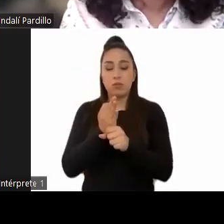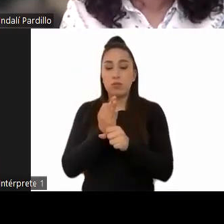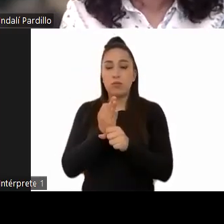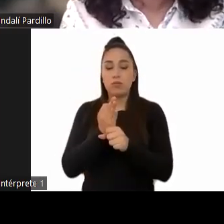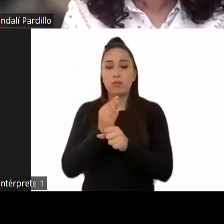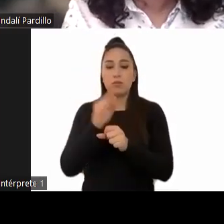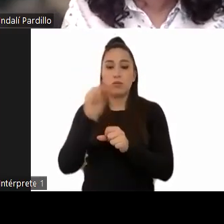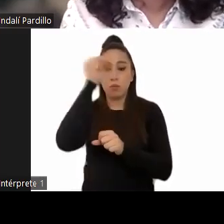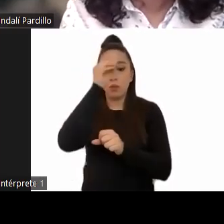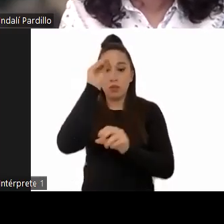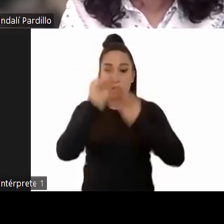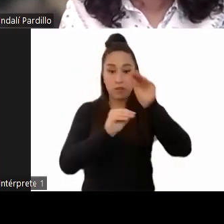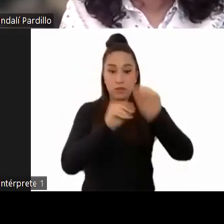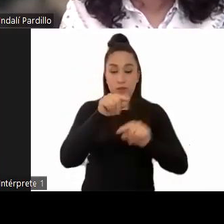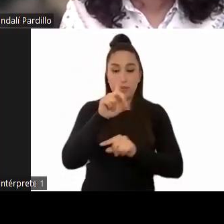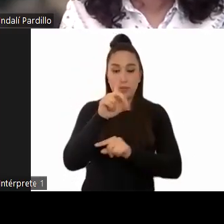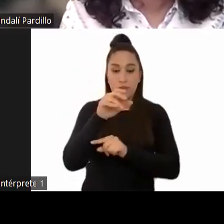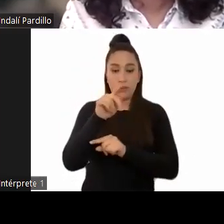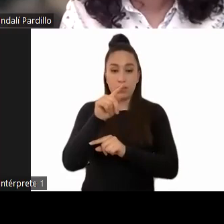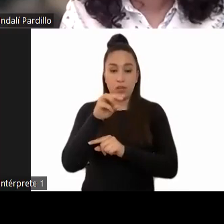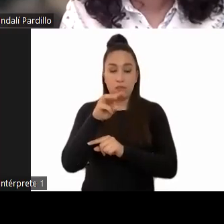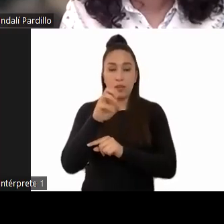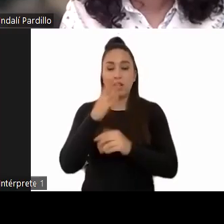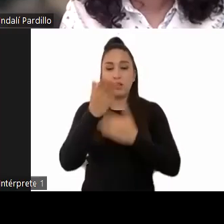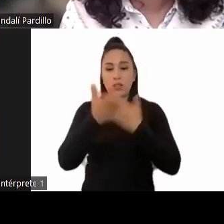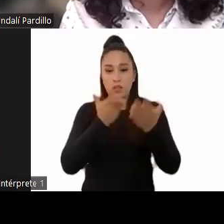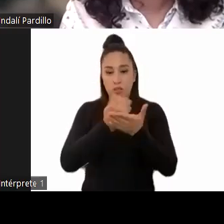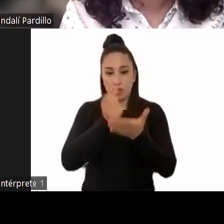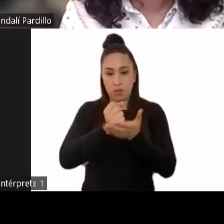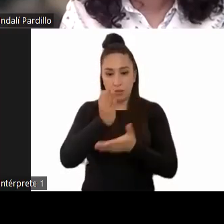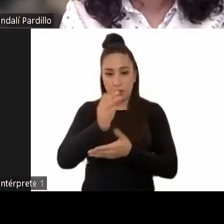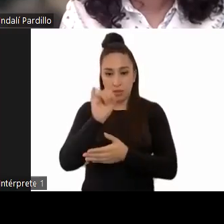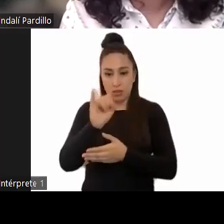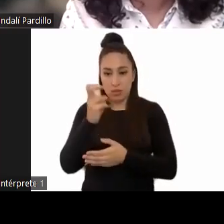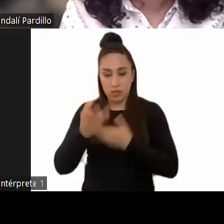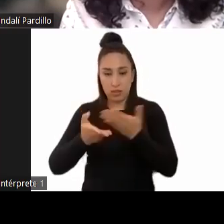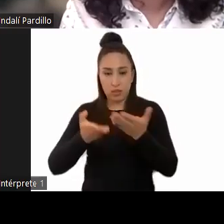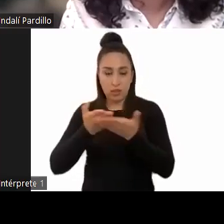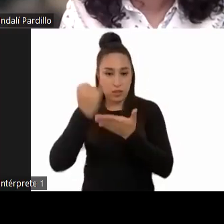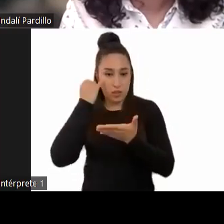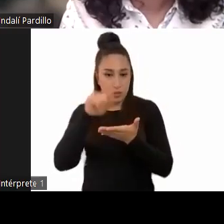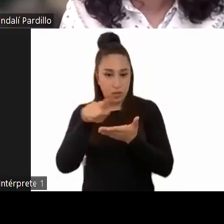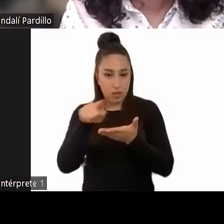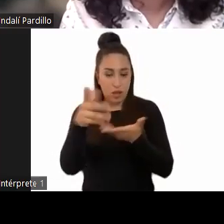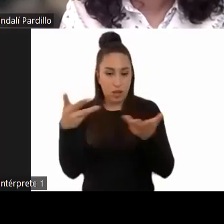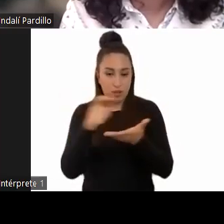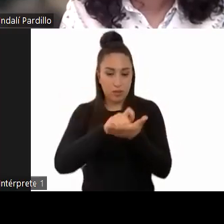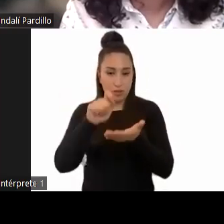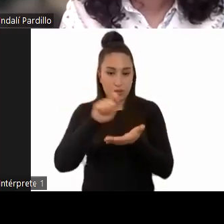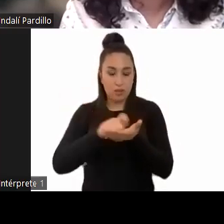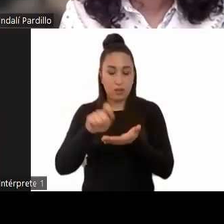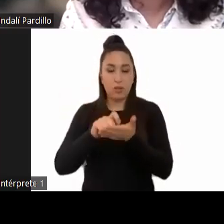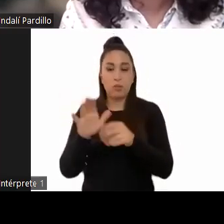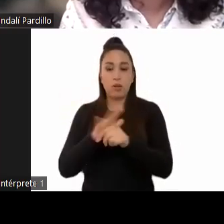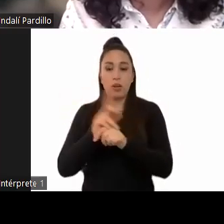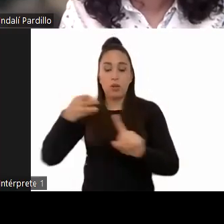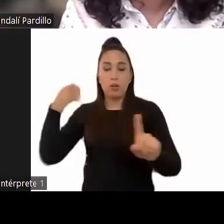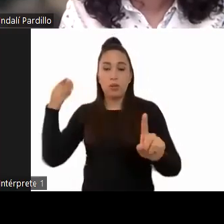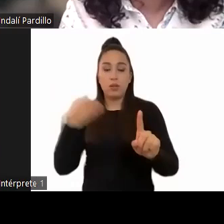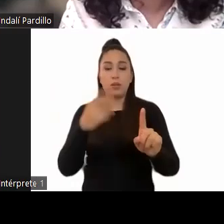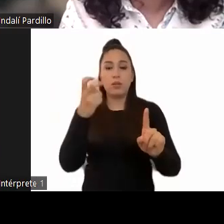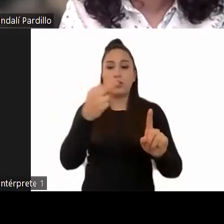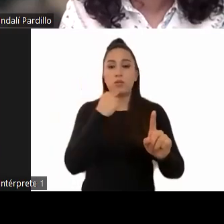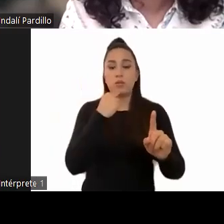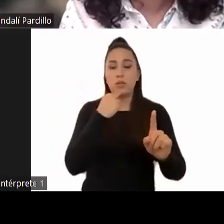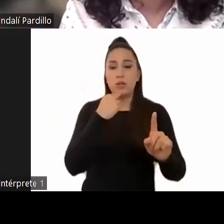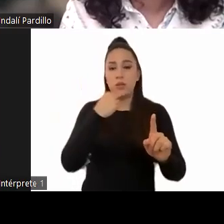dictamen, es que se propuso aprobar en sentido positivo su propuesta, pues el espíritu de la iniciativa es alertar de manera